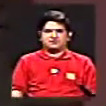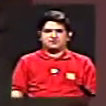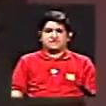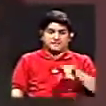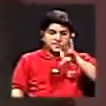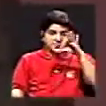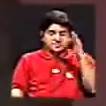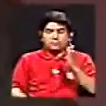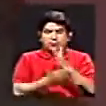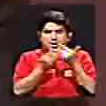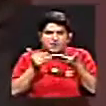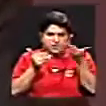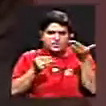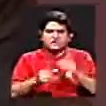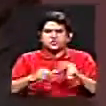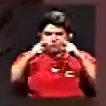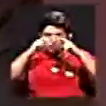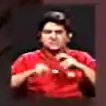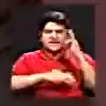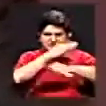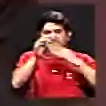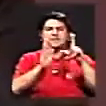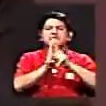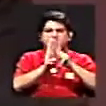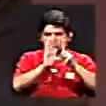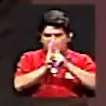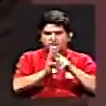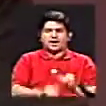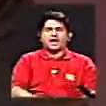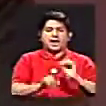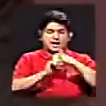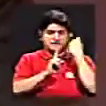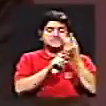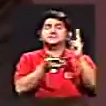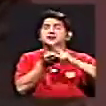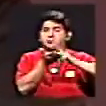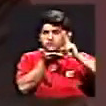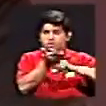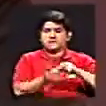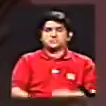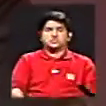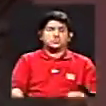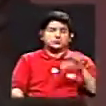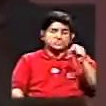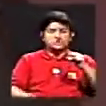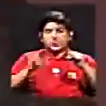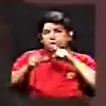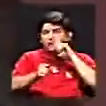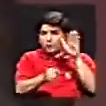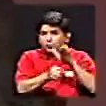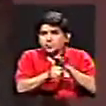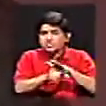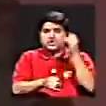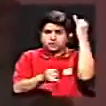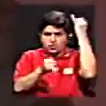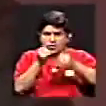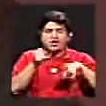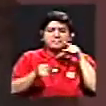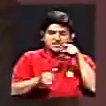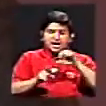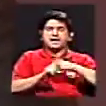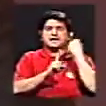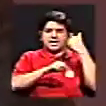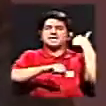que maneje algunos elementos incluso de tipo legal, ¿verdad? Como son las condiciones contractuales y si se está o no cumpliendo y finalmente sobre eso entonces